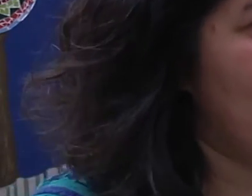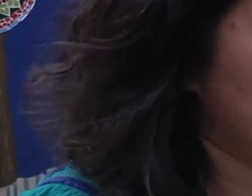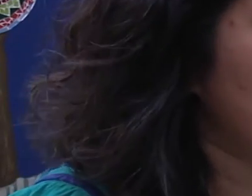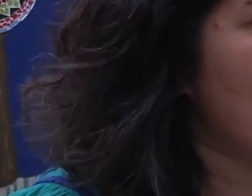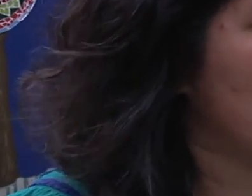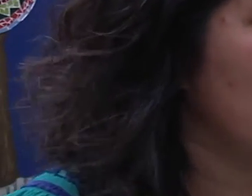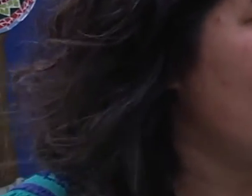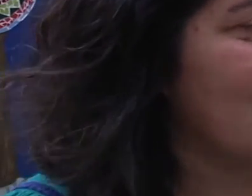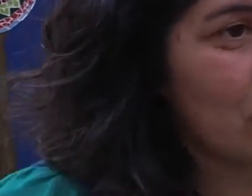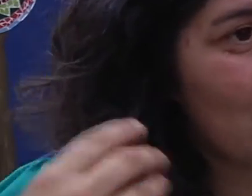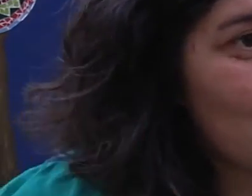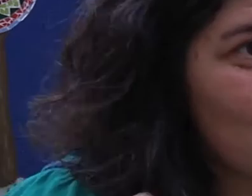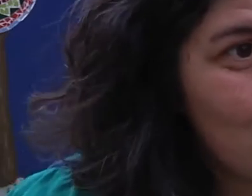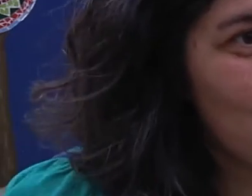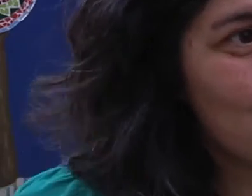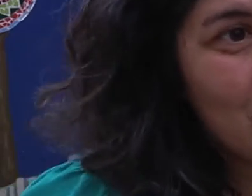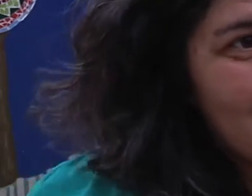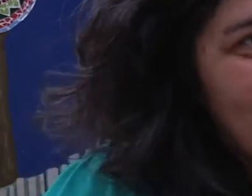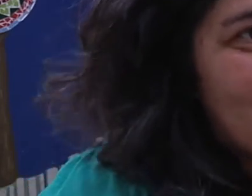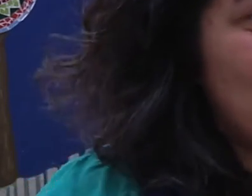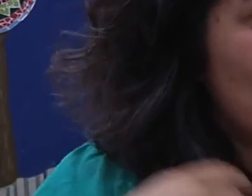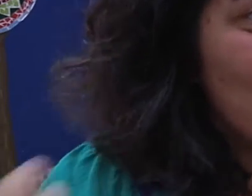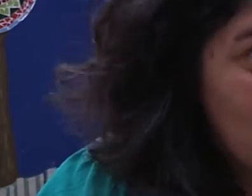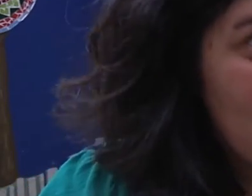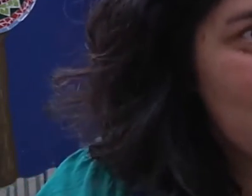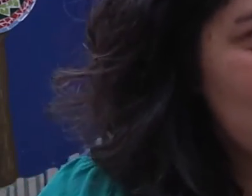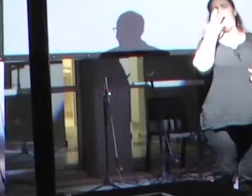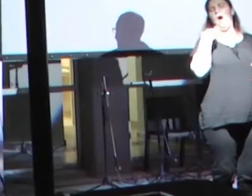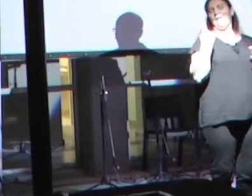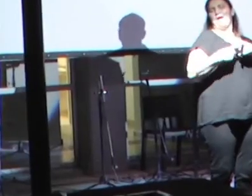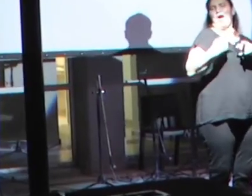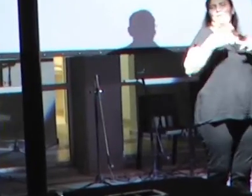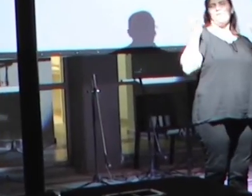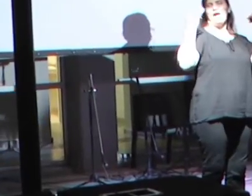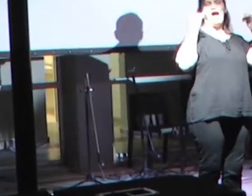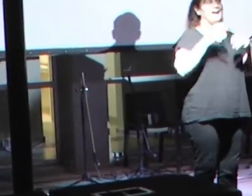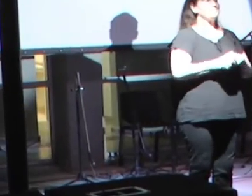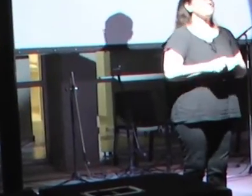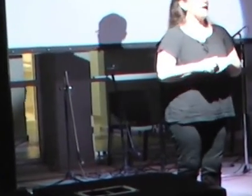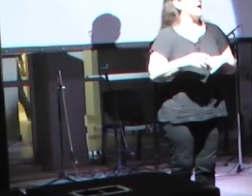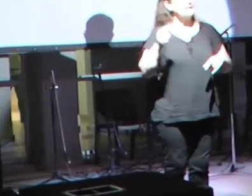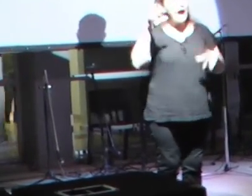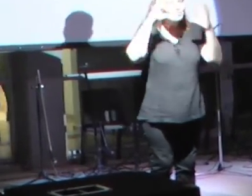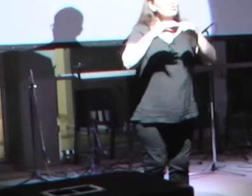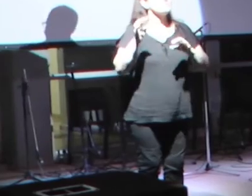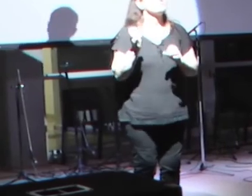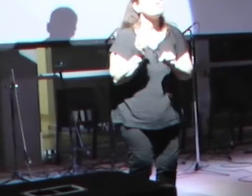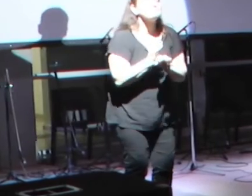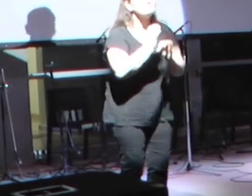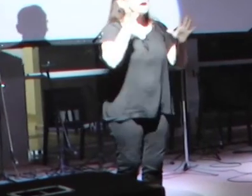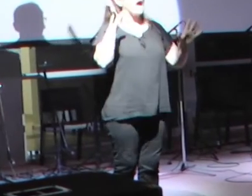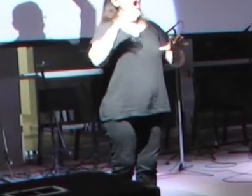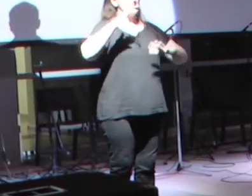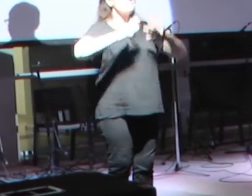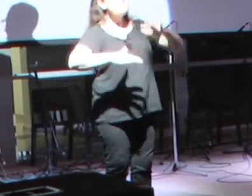mucha alegría, como reencontrándonos con un montón de gente que hace mucho que no nos veíamos. Y esta noche va a ser maravillosa, vamos a tener de todo. Vamos a tener